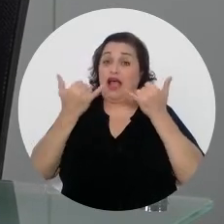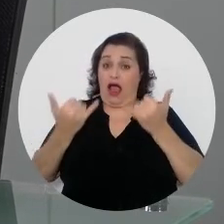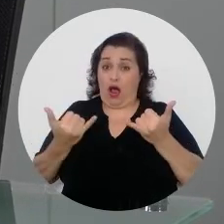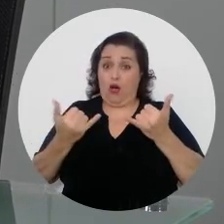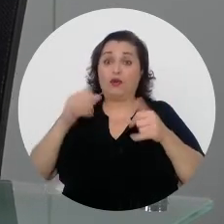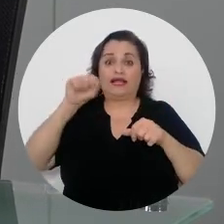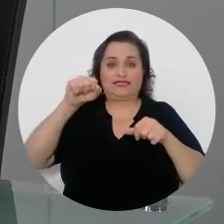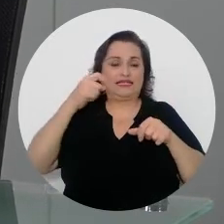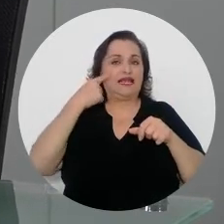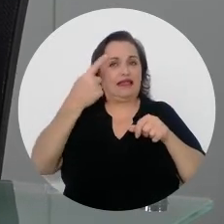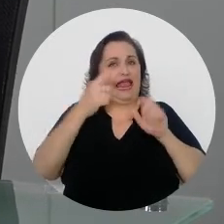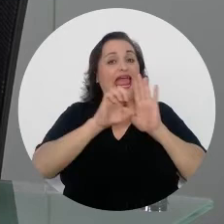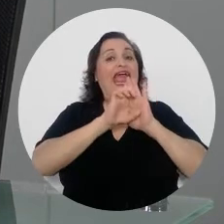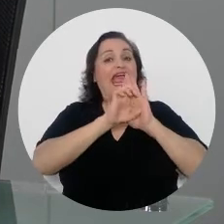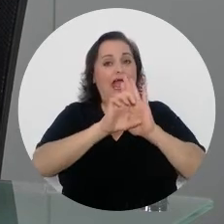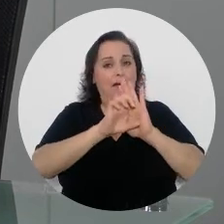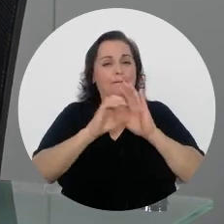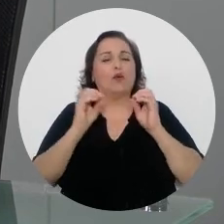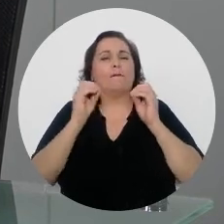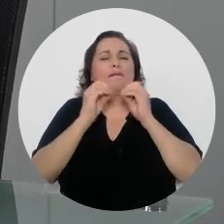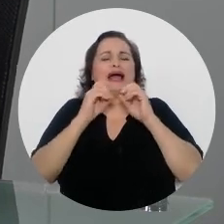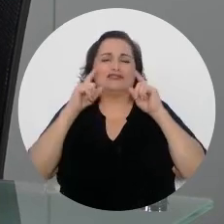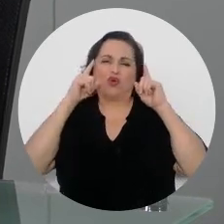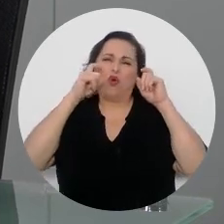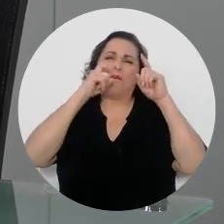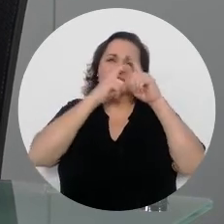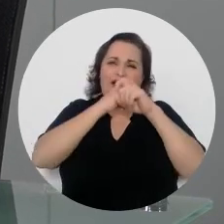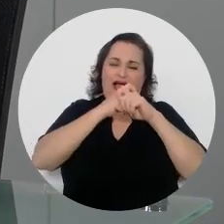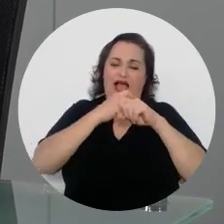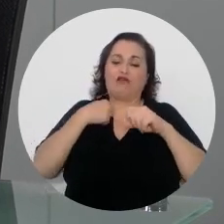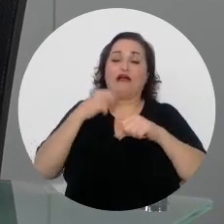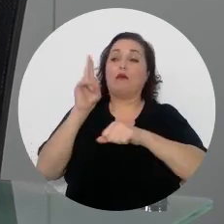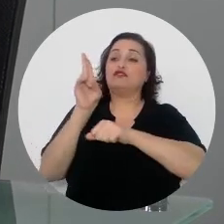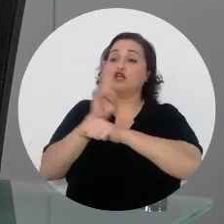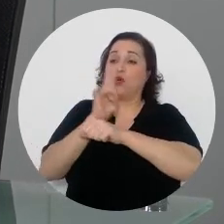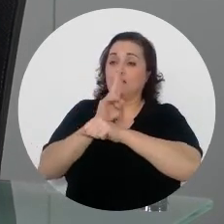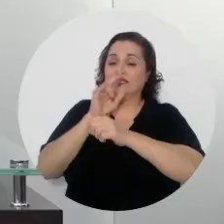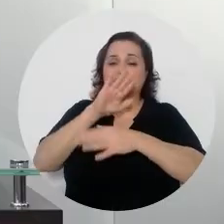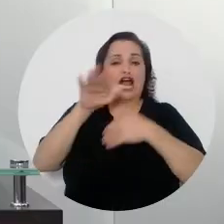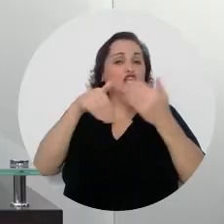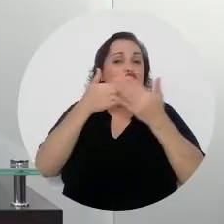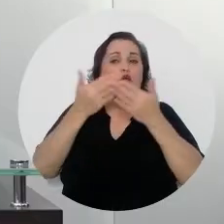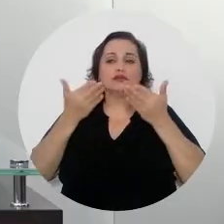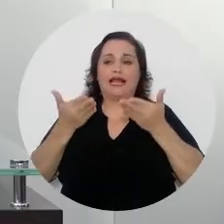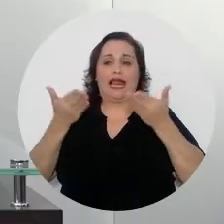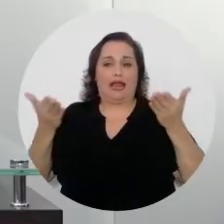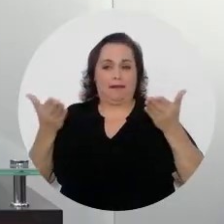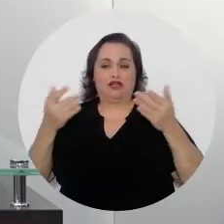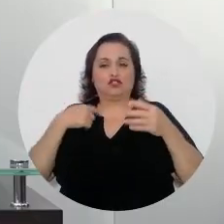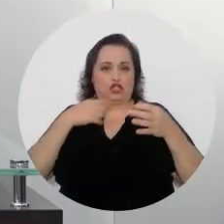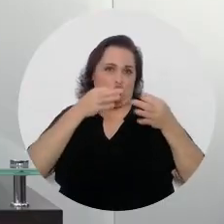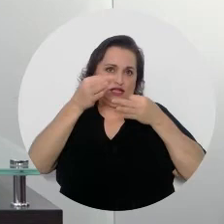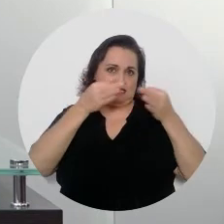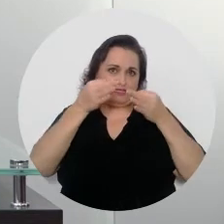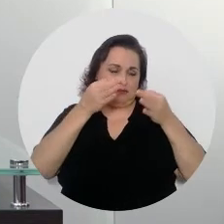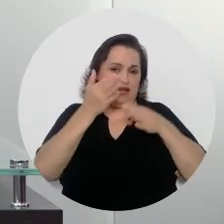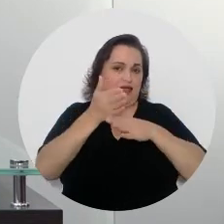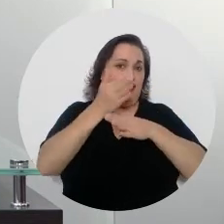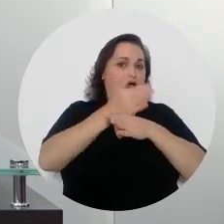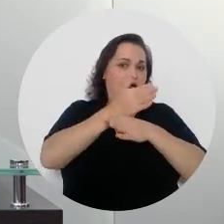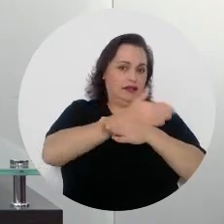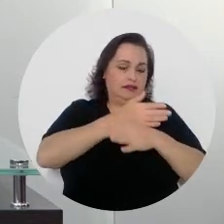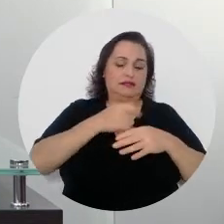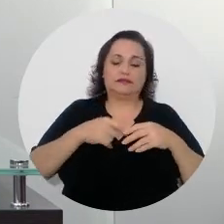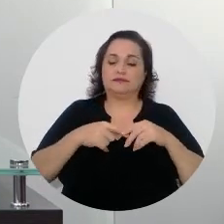Entonces, ahora sí vamos a entrar a un ejemplo que viene a ser un poco más complejo y vamos a utilizar todos los elementos que les he